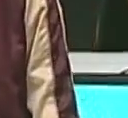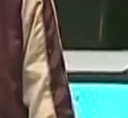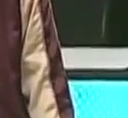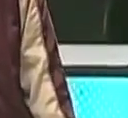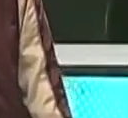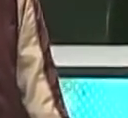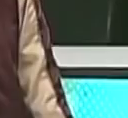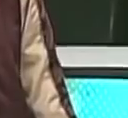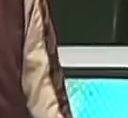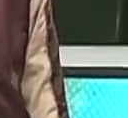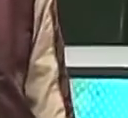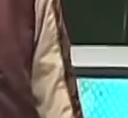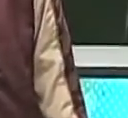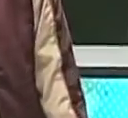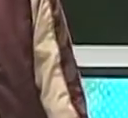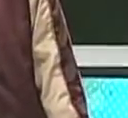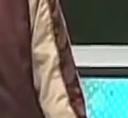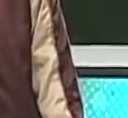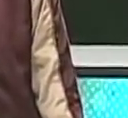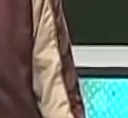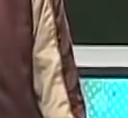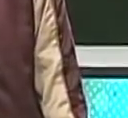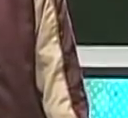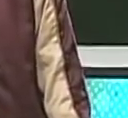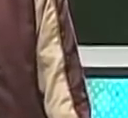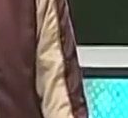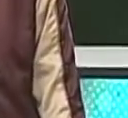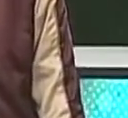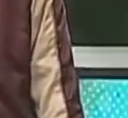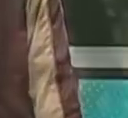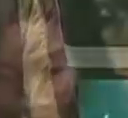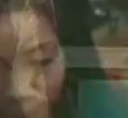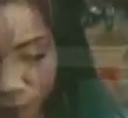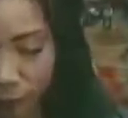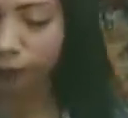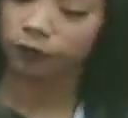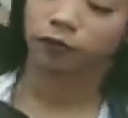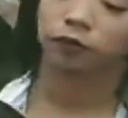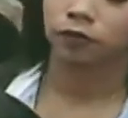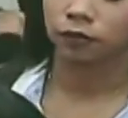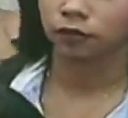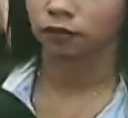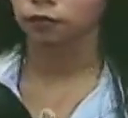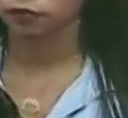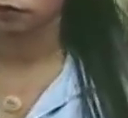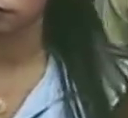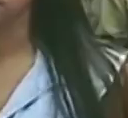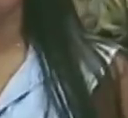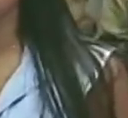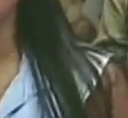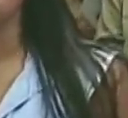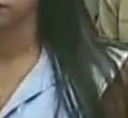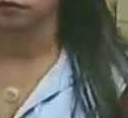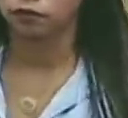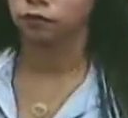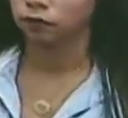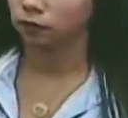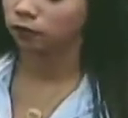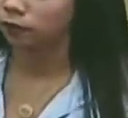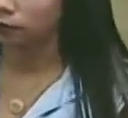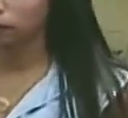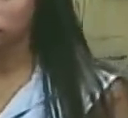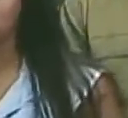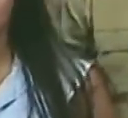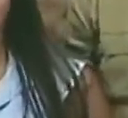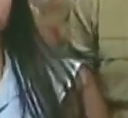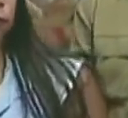Venezuela, revolución nació el amor, por lo que amanece, lucha, trabaja, echa pa'lante, siempre constante a seguir los